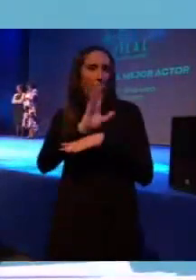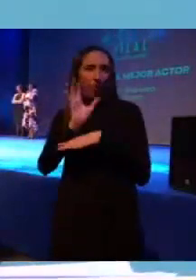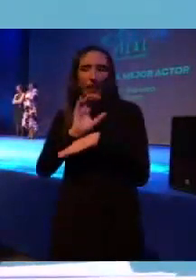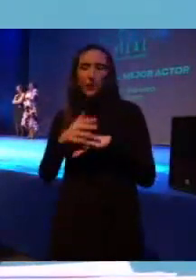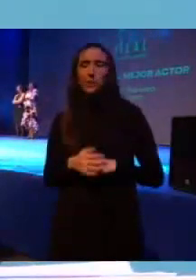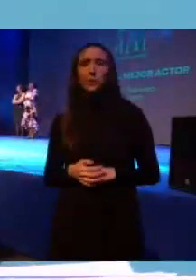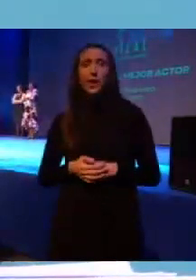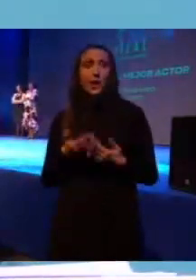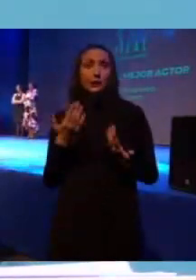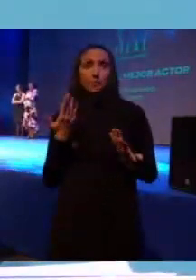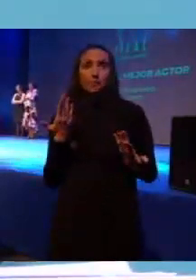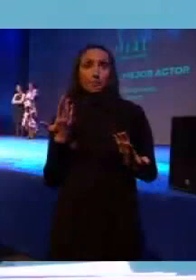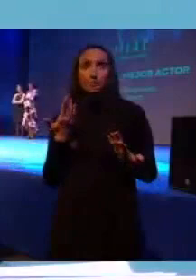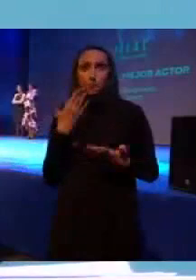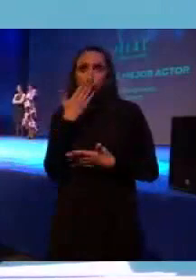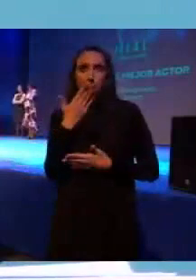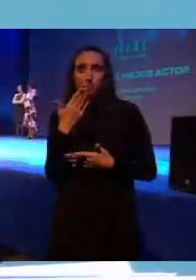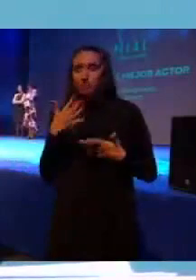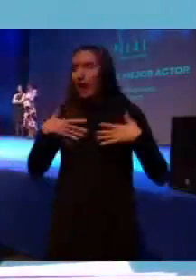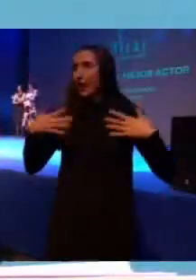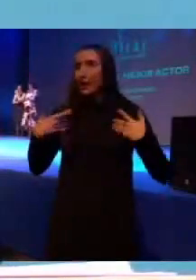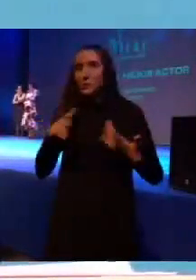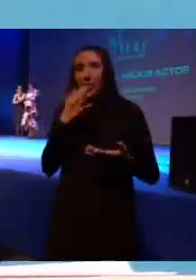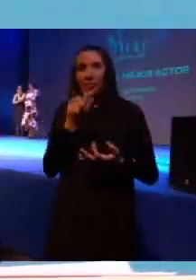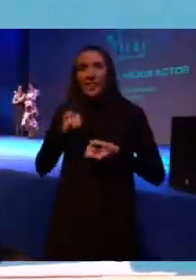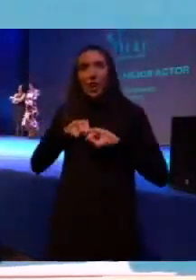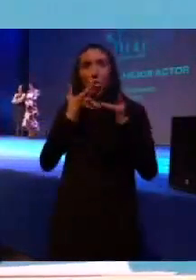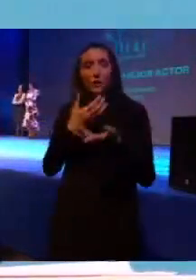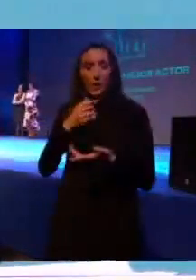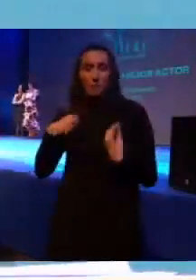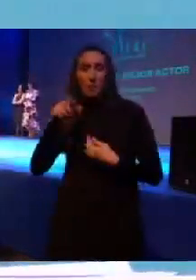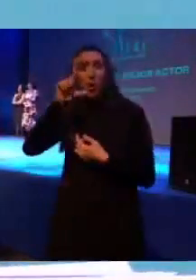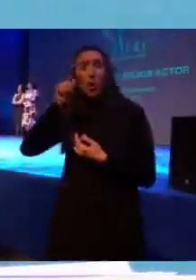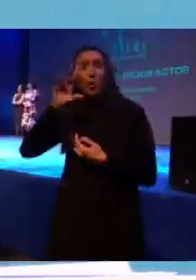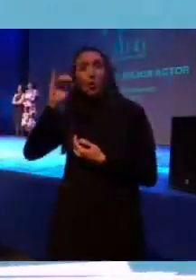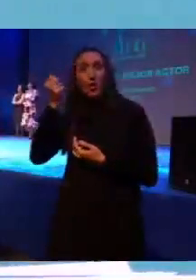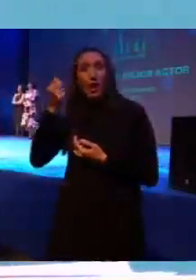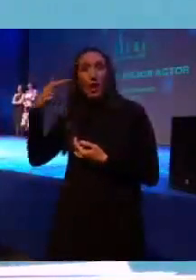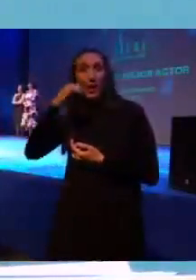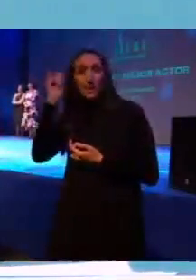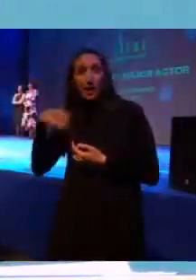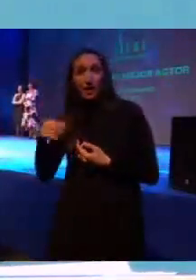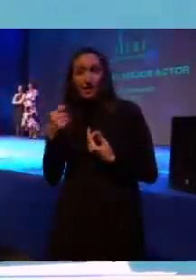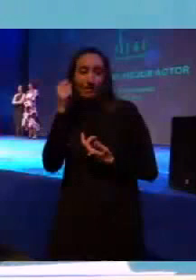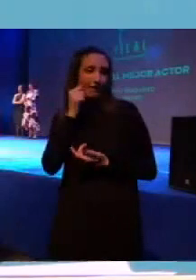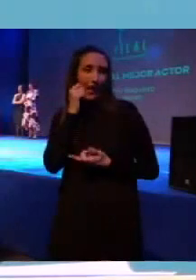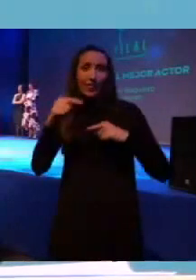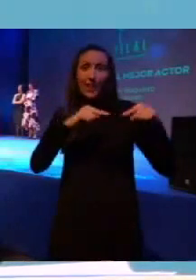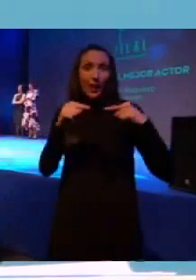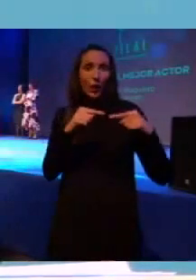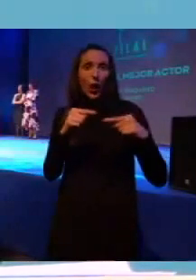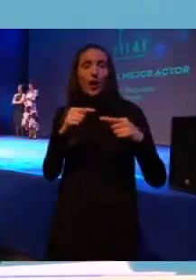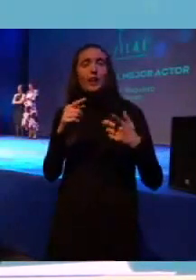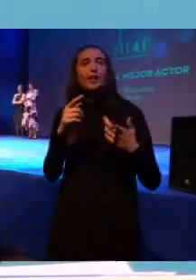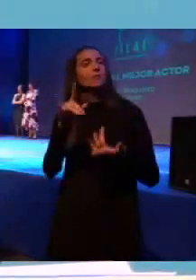verdad es que es una alegría porque os tengo que contar que cuando Lucía Jiménez, mi querida directora, me llamó y me llamó